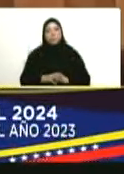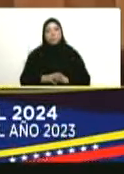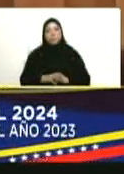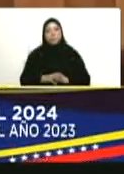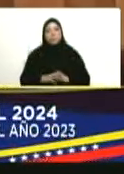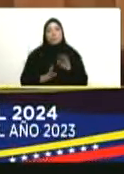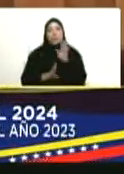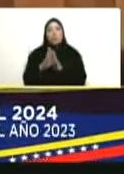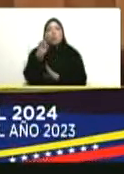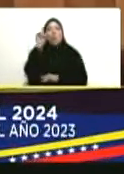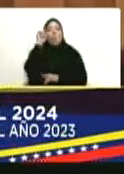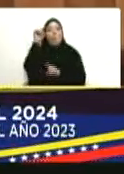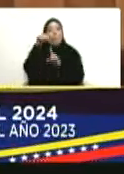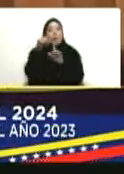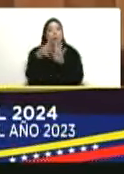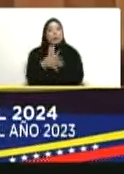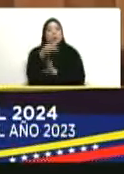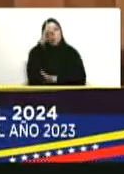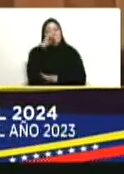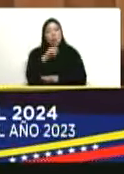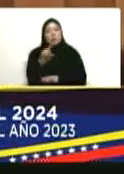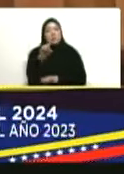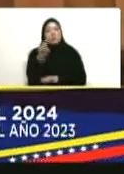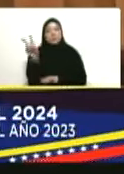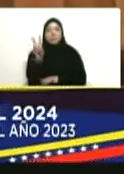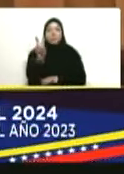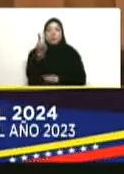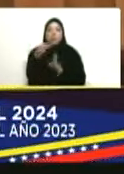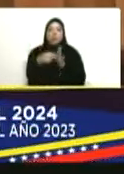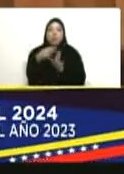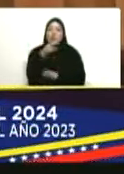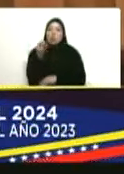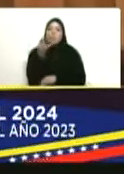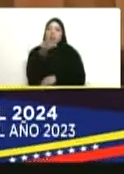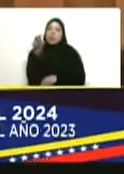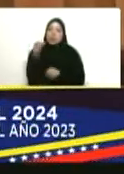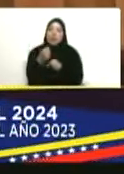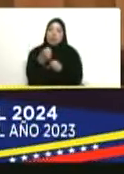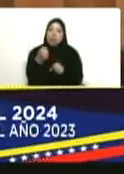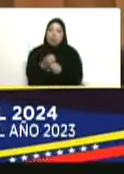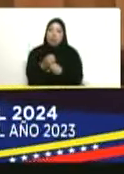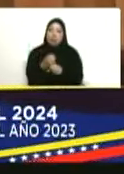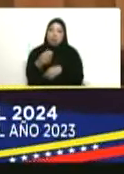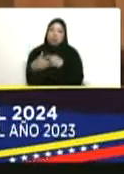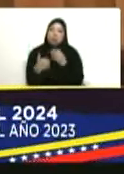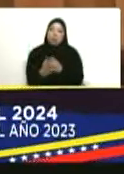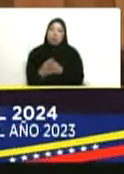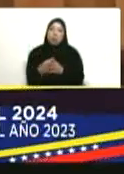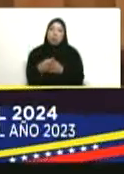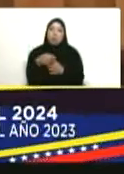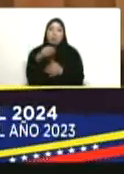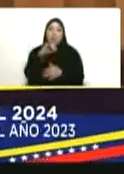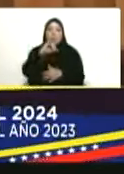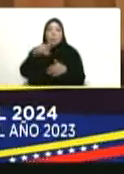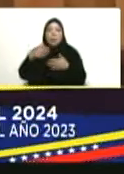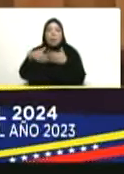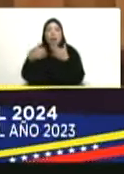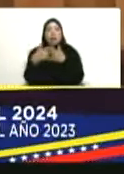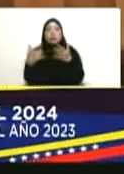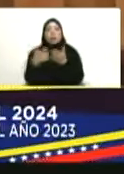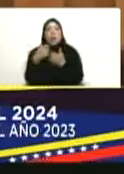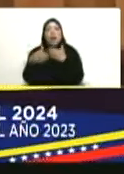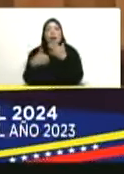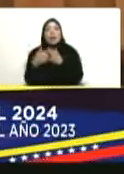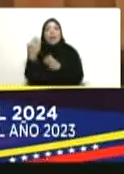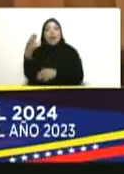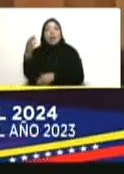rumbo al año bicentenario 2030, de Junín, Ayacucho hasta Santa Marta,